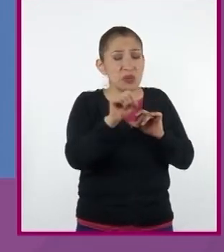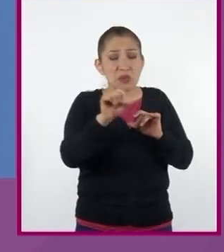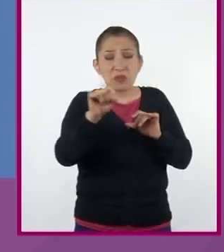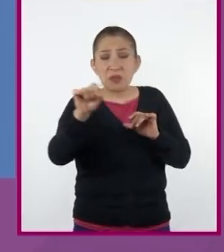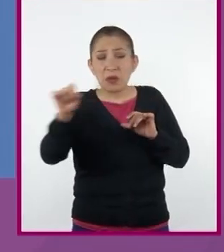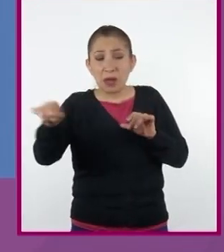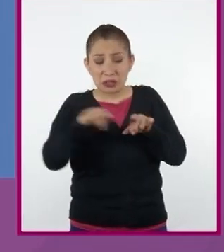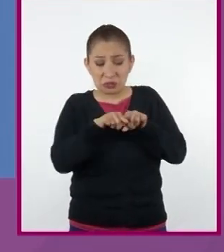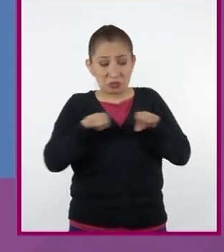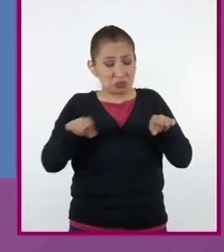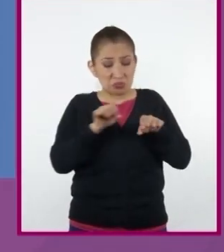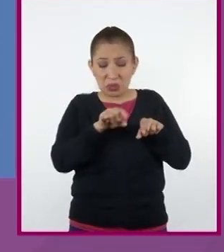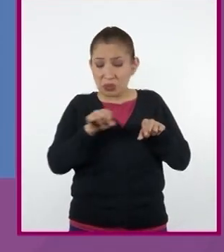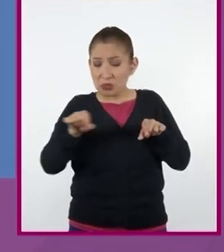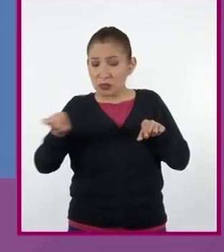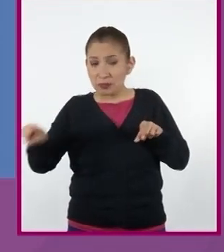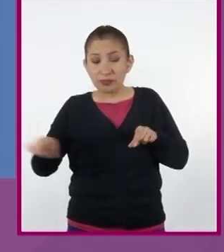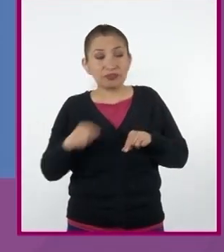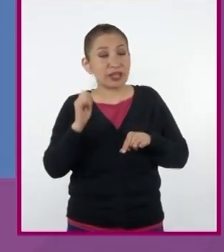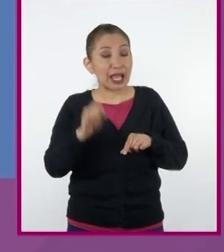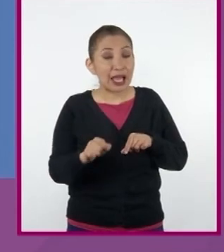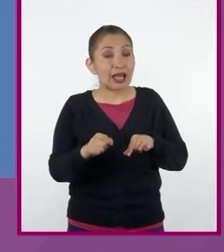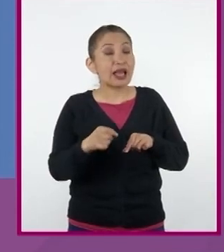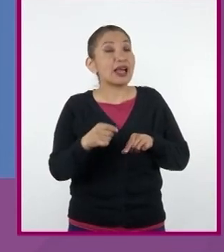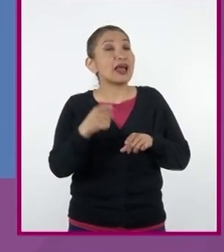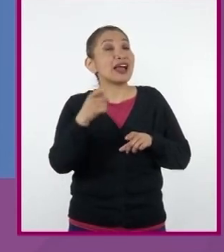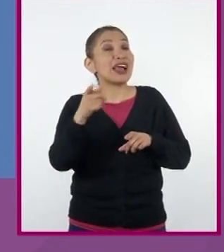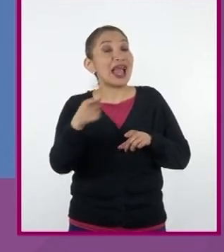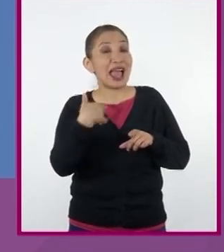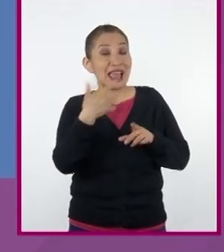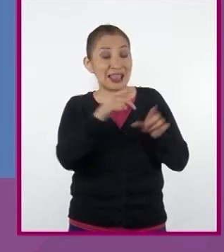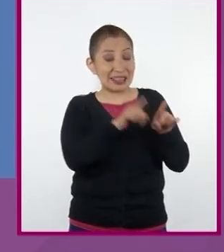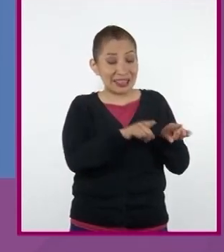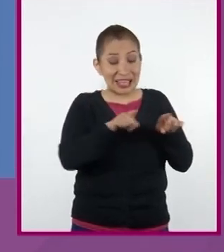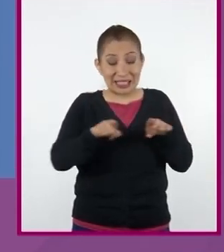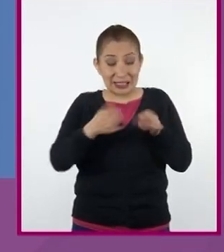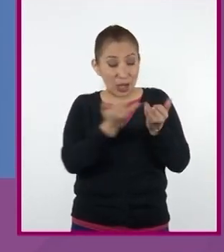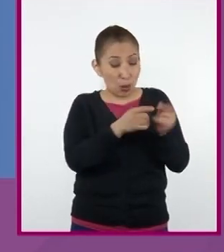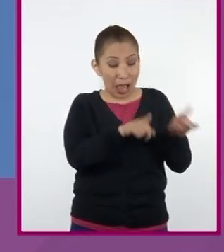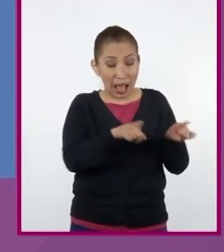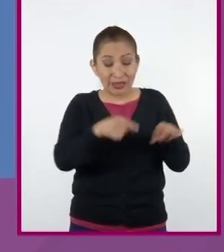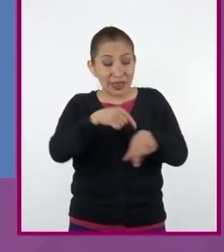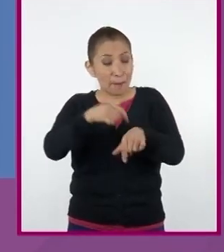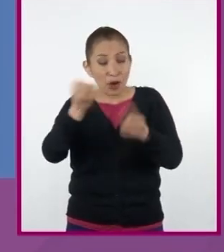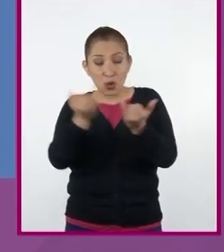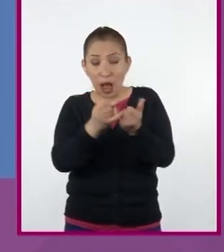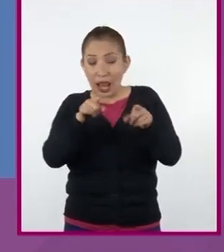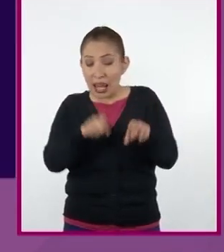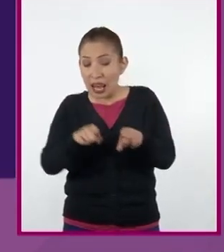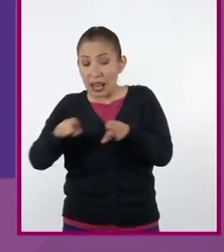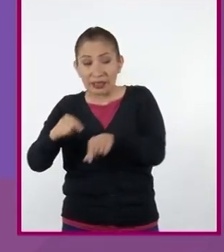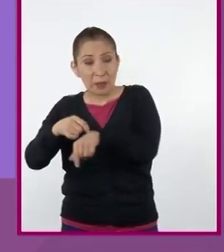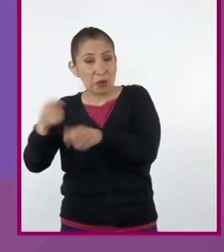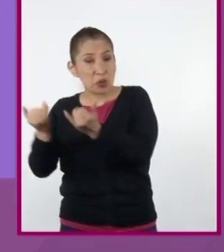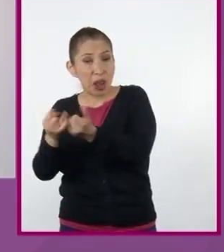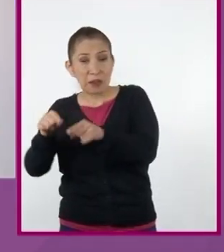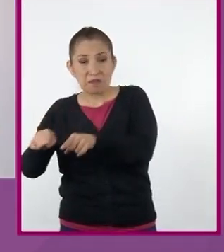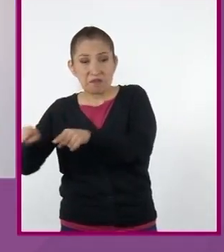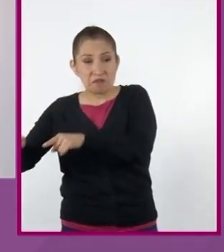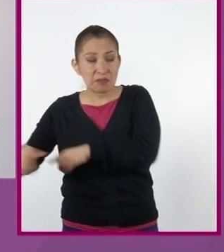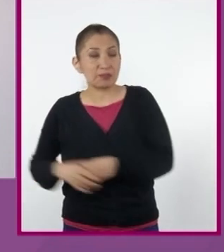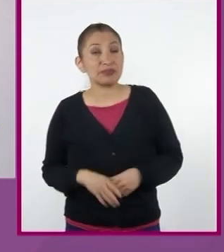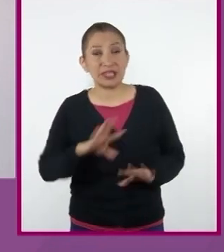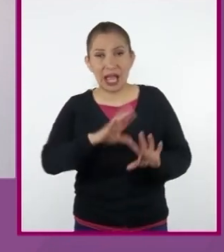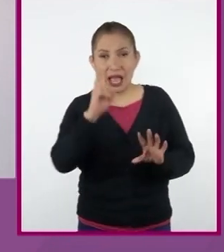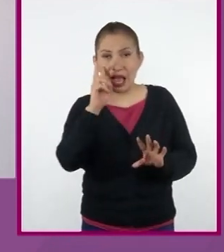sobre el piso. Es decir, recorrió distancias iguales en iguales intervalos de tiempo.